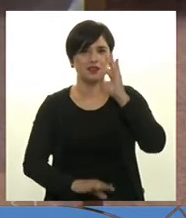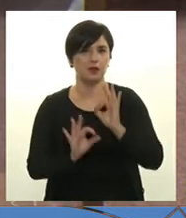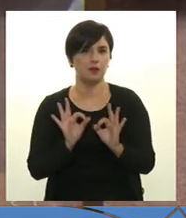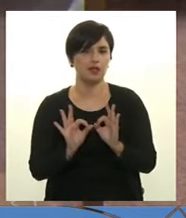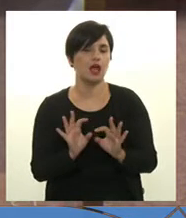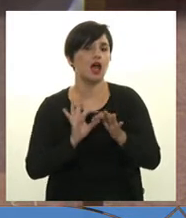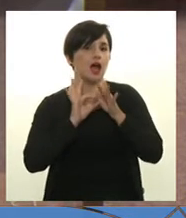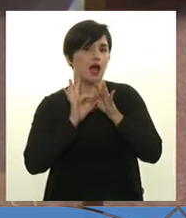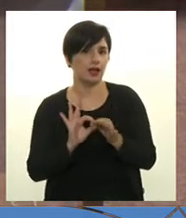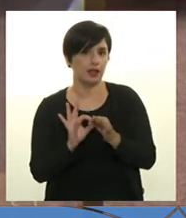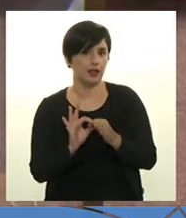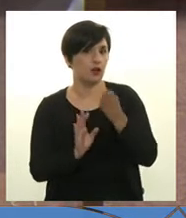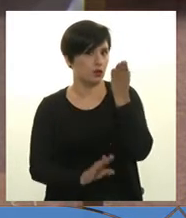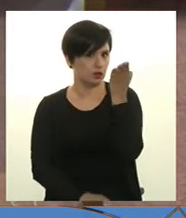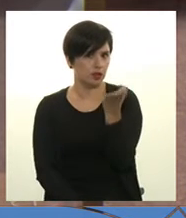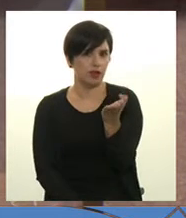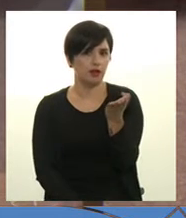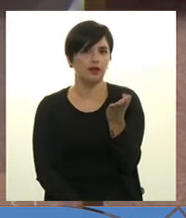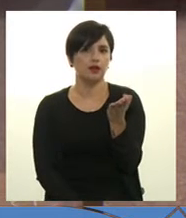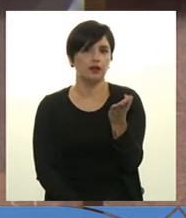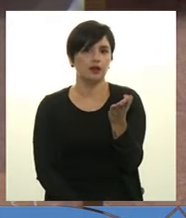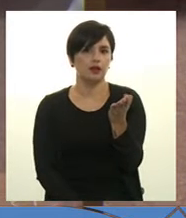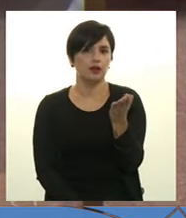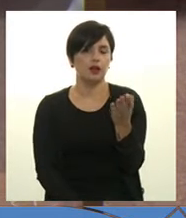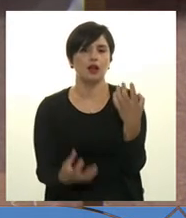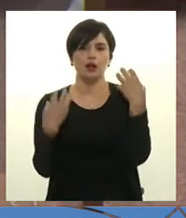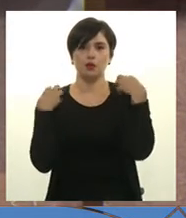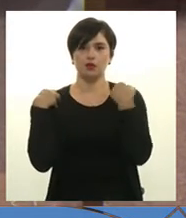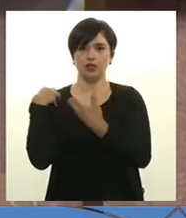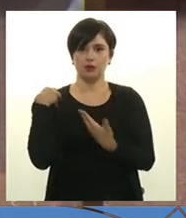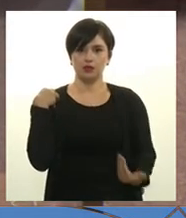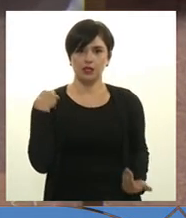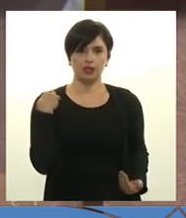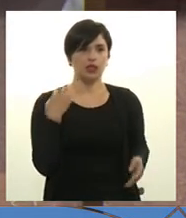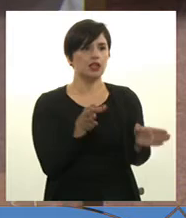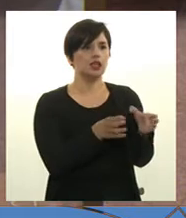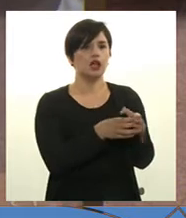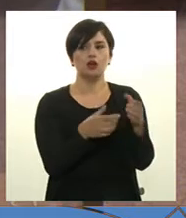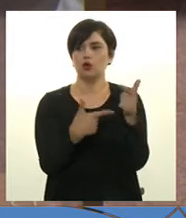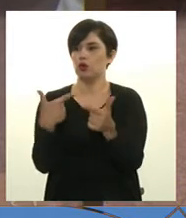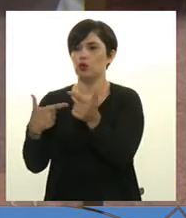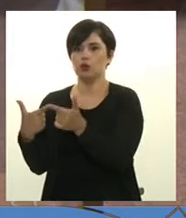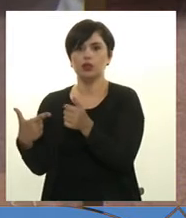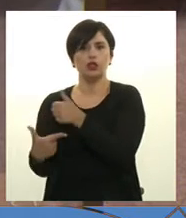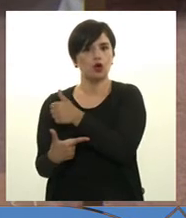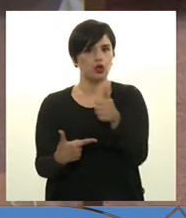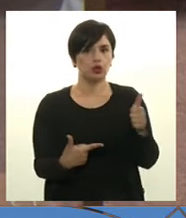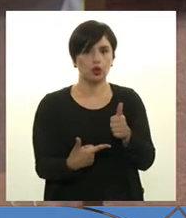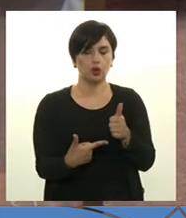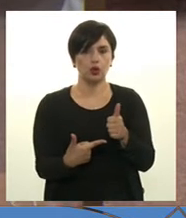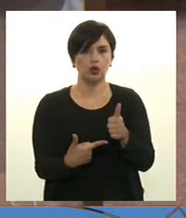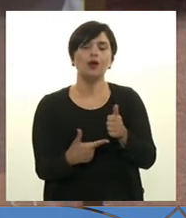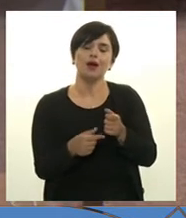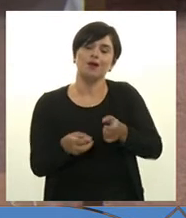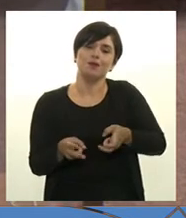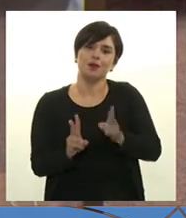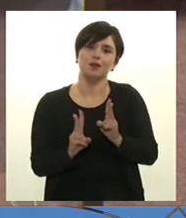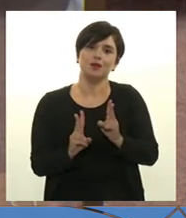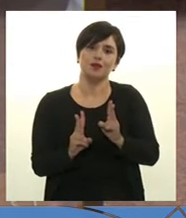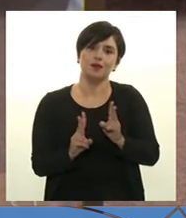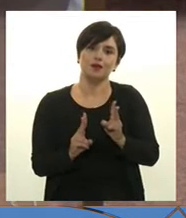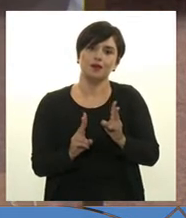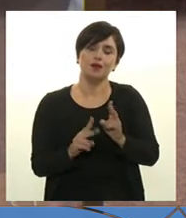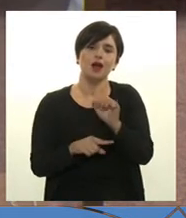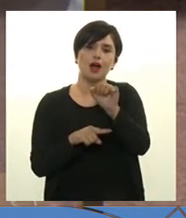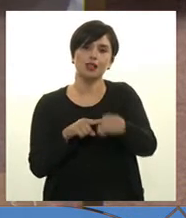agradezco señora presidenta usted que la preside y a las bancadas a todas las bancadas del senado a que hayan accedido a realizarla